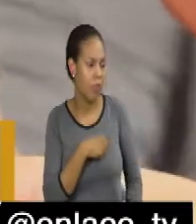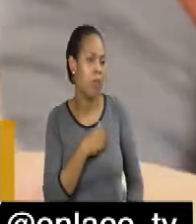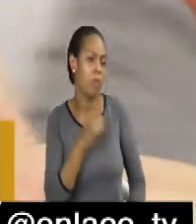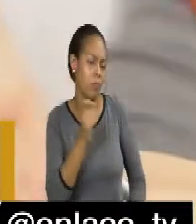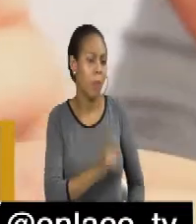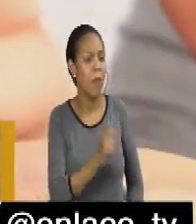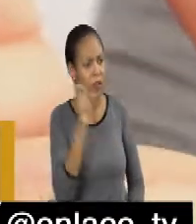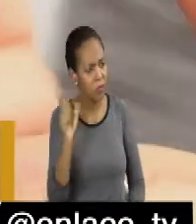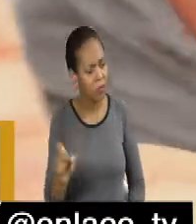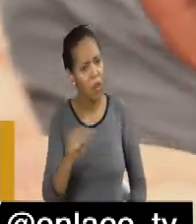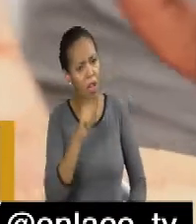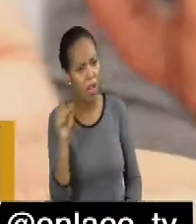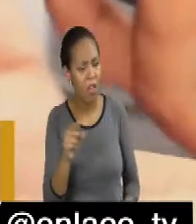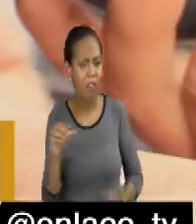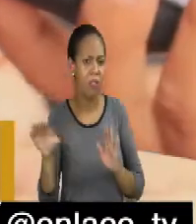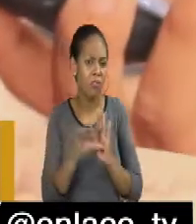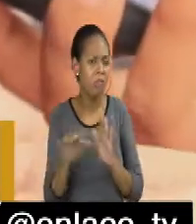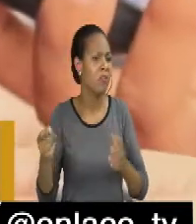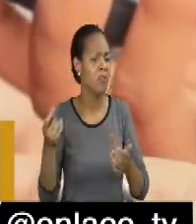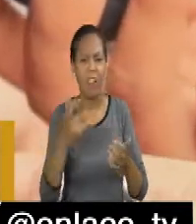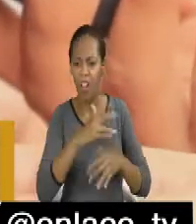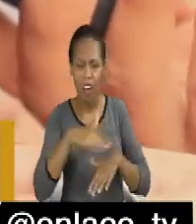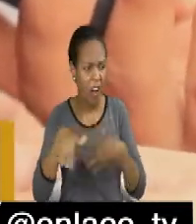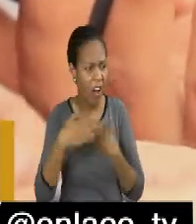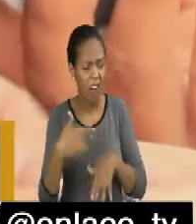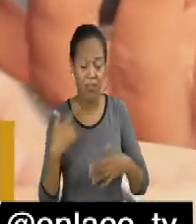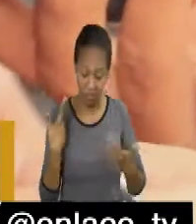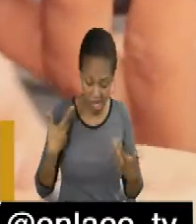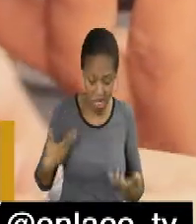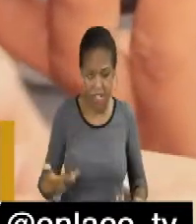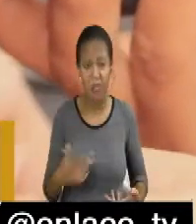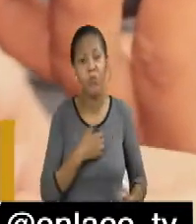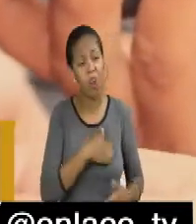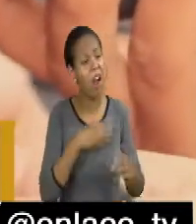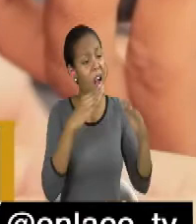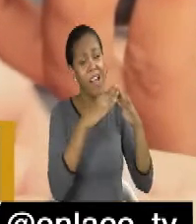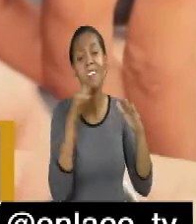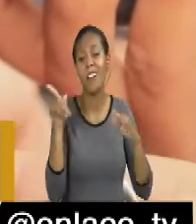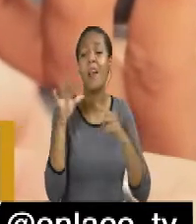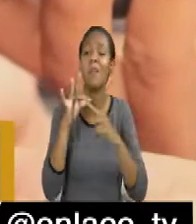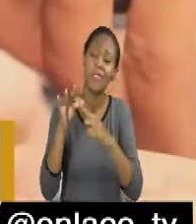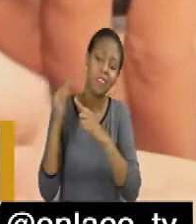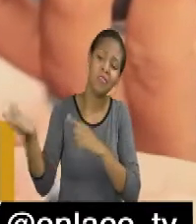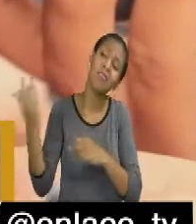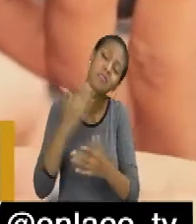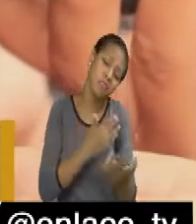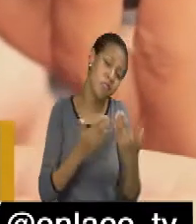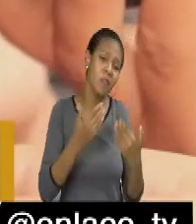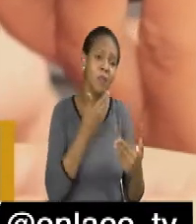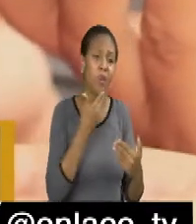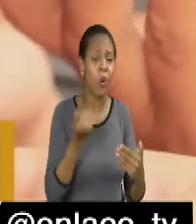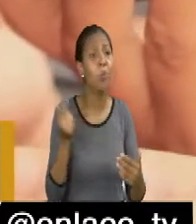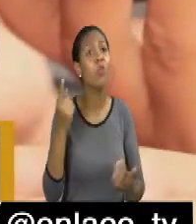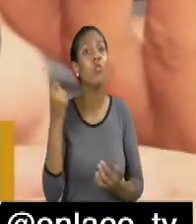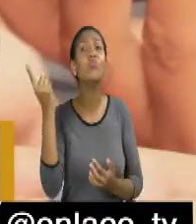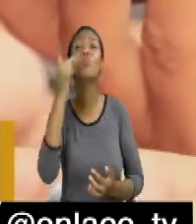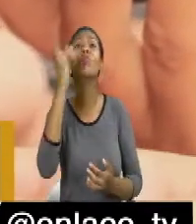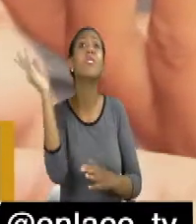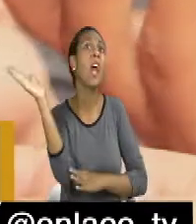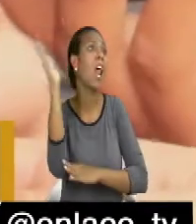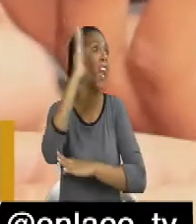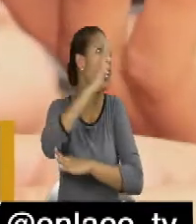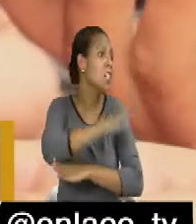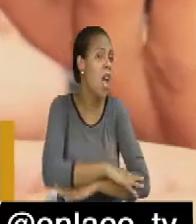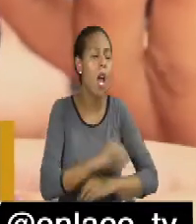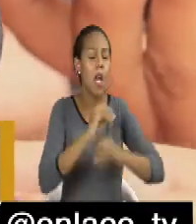indigentes, porque nos tienen azotados acá en el barrio Parnaso. Ya hasta en el día, hasta la mañana se nos meten a las casas,